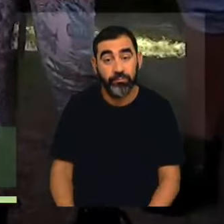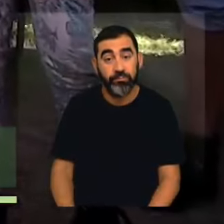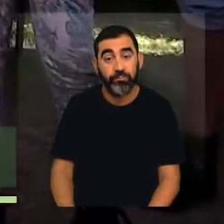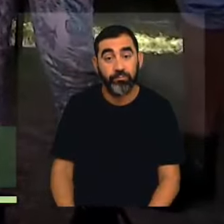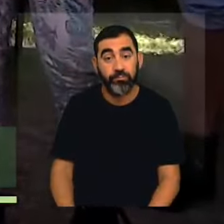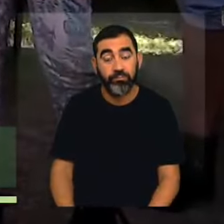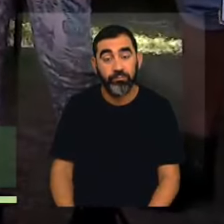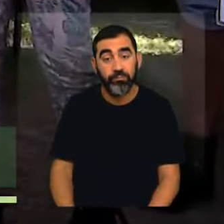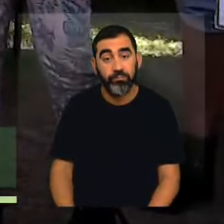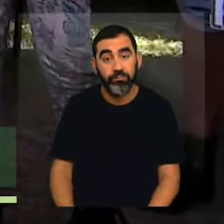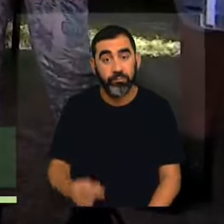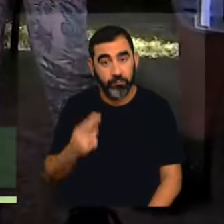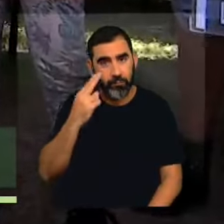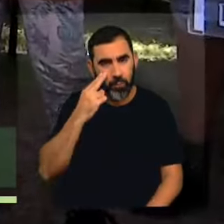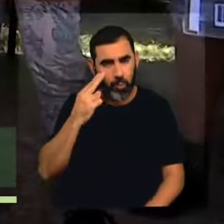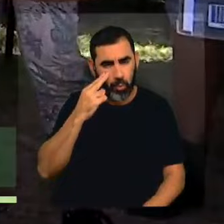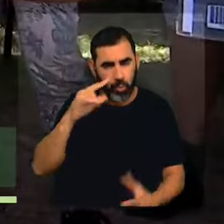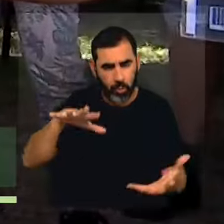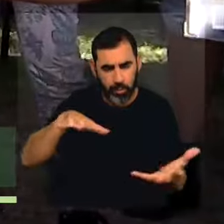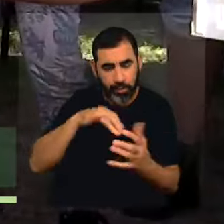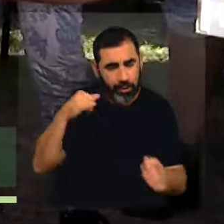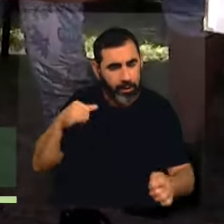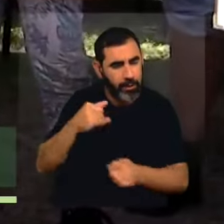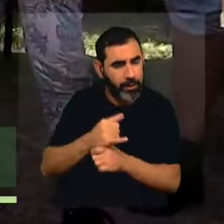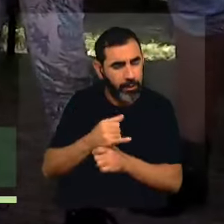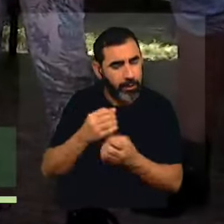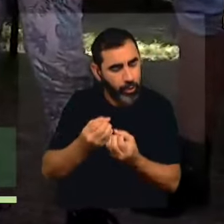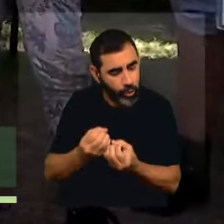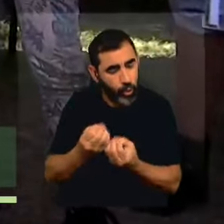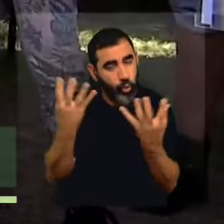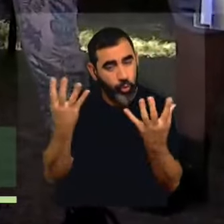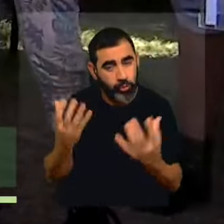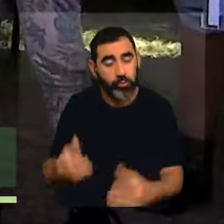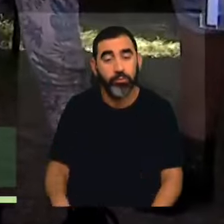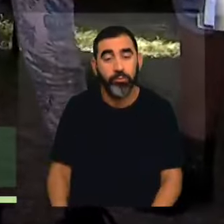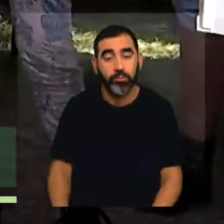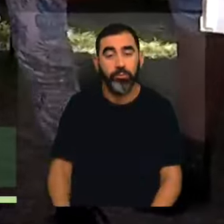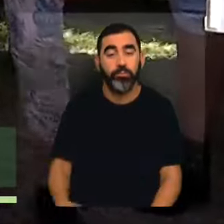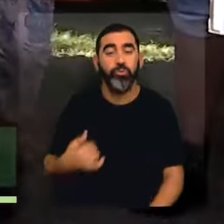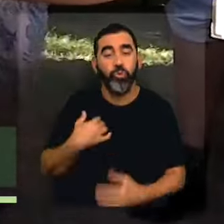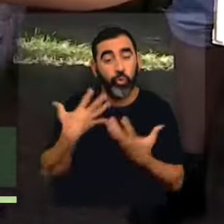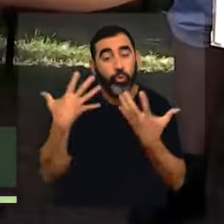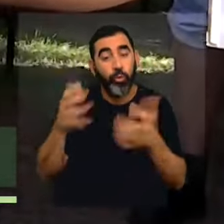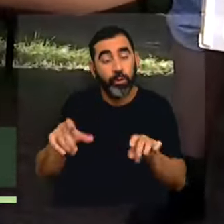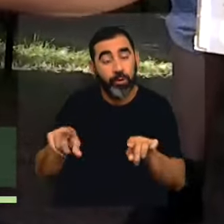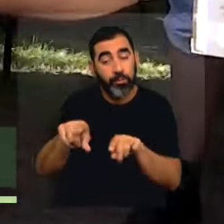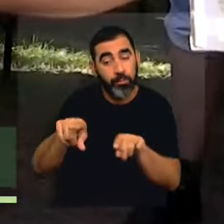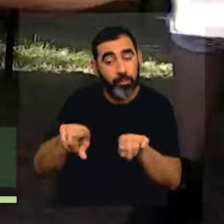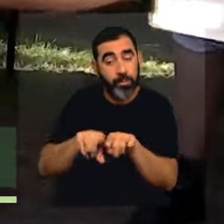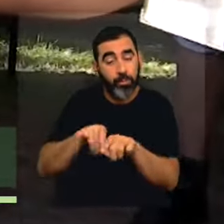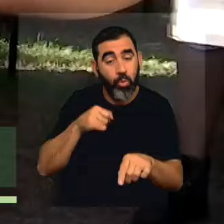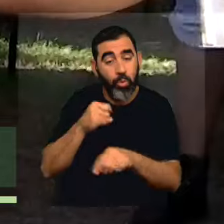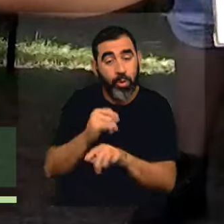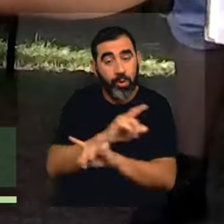Argentina un escándalo y cometimos un error brutal no quiero que cometan es